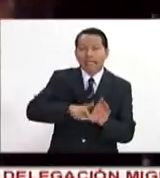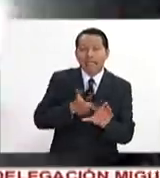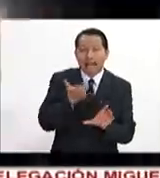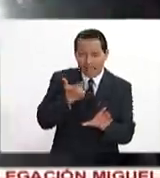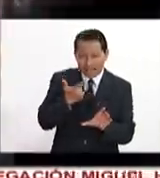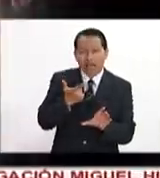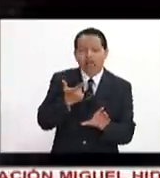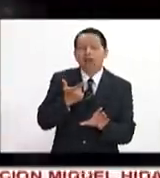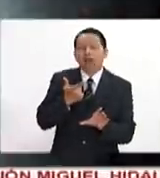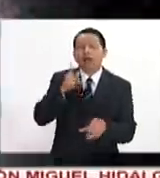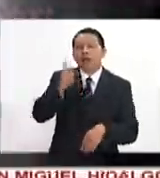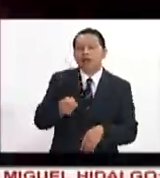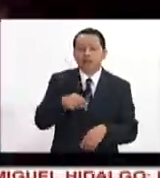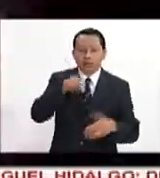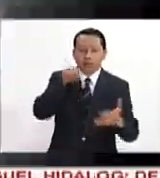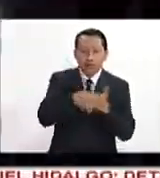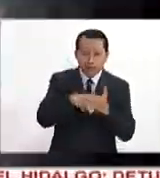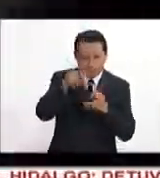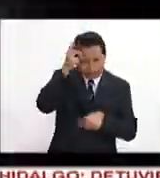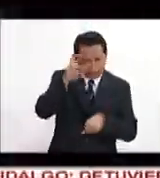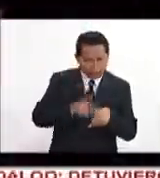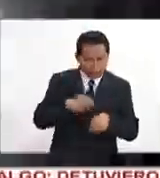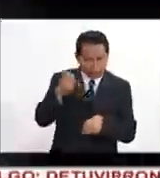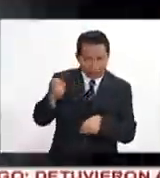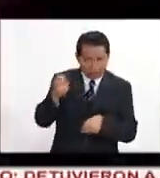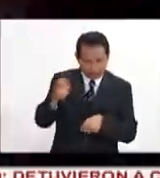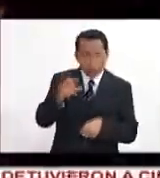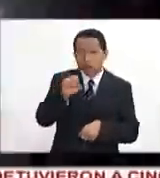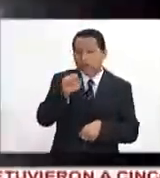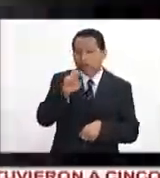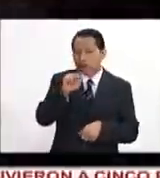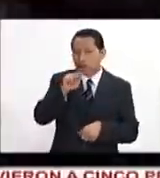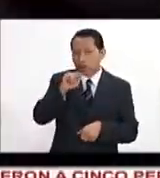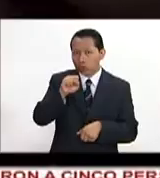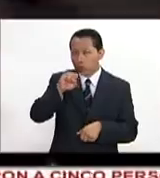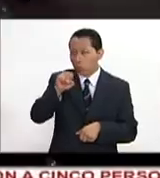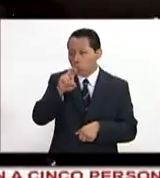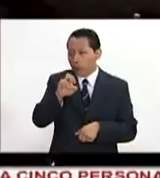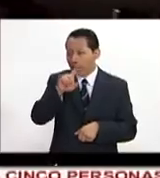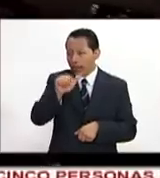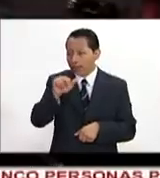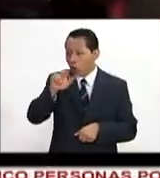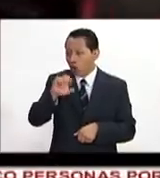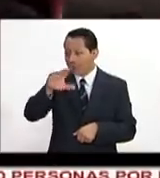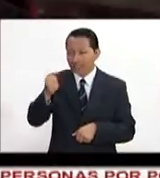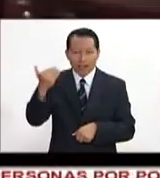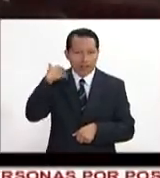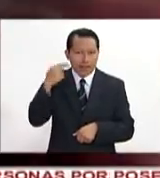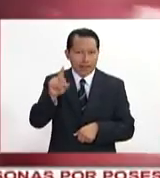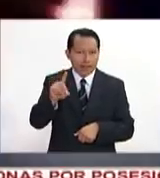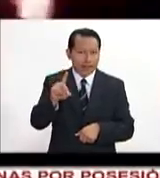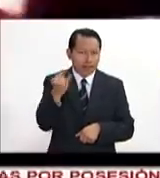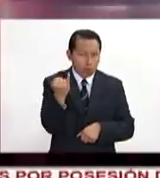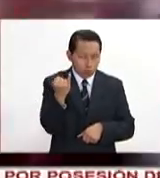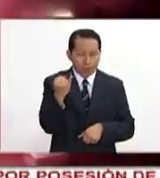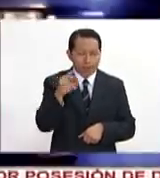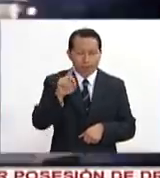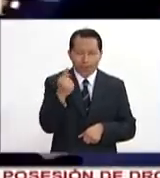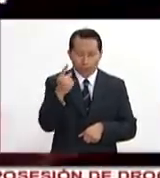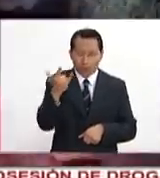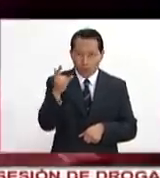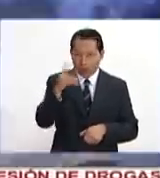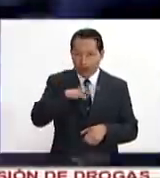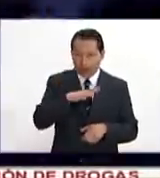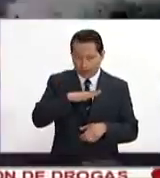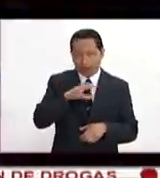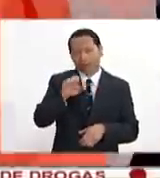investigados por el asesinato del director de dicha corporación, Santos Juárez Rocha, registrado el pasado 31 de julio en el municipio